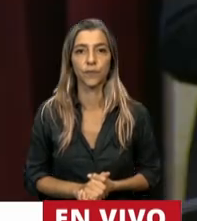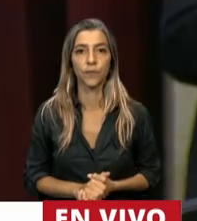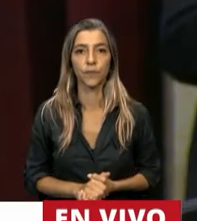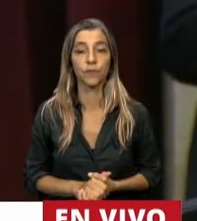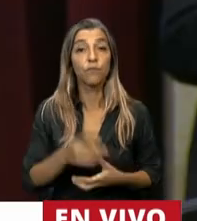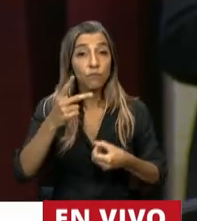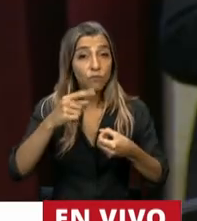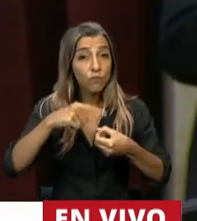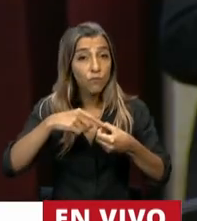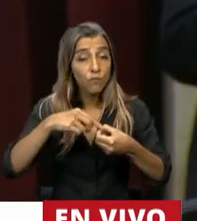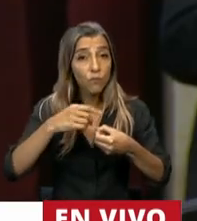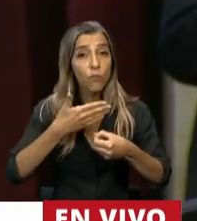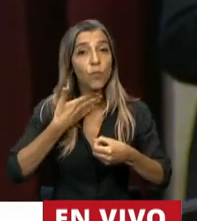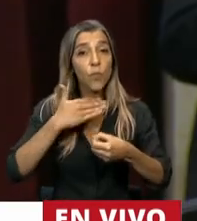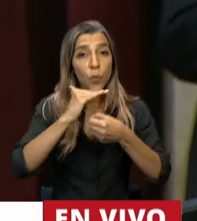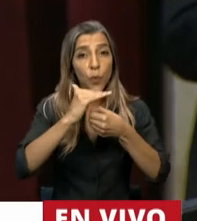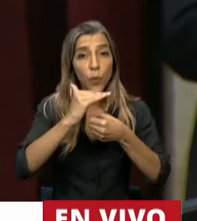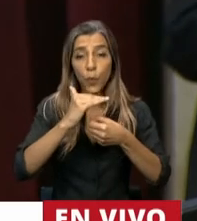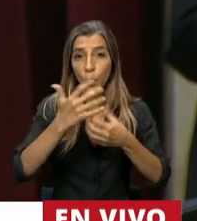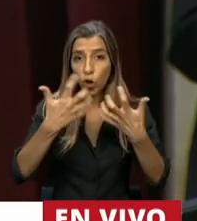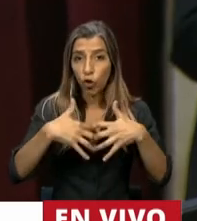¿No le anda el micrófono, diputado?